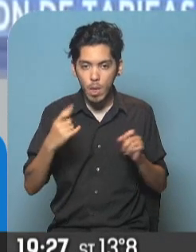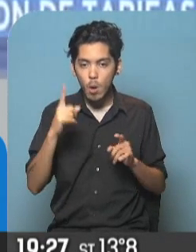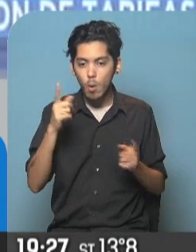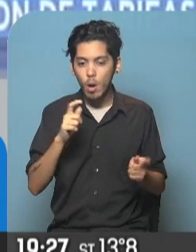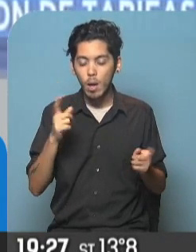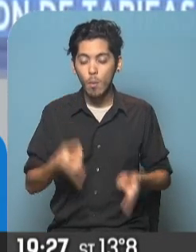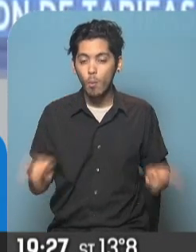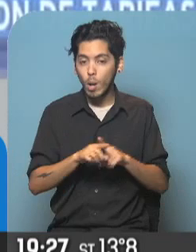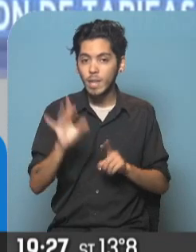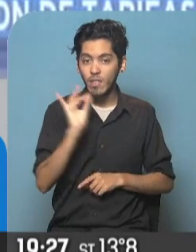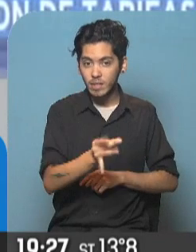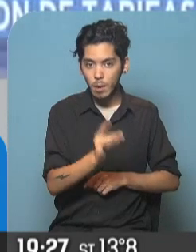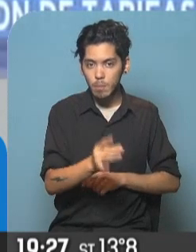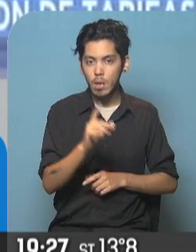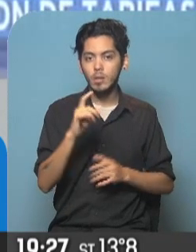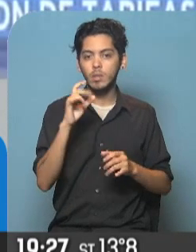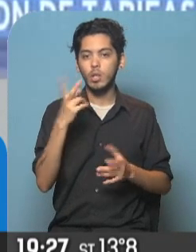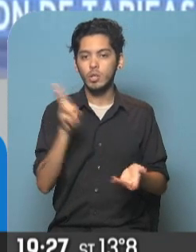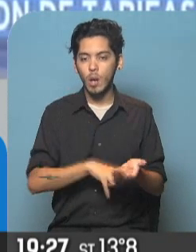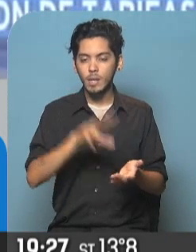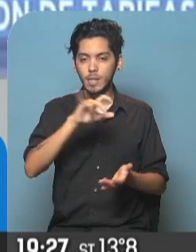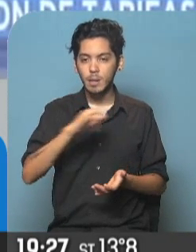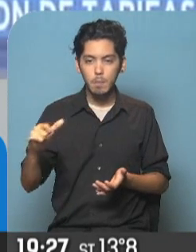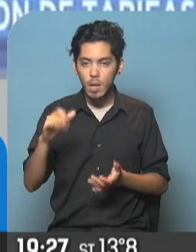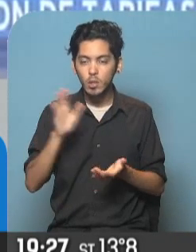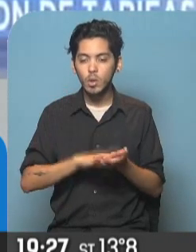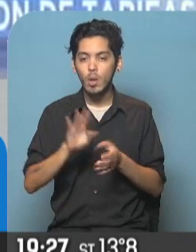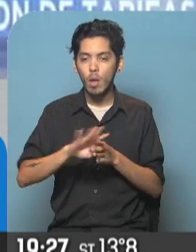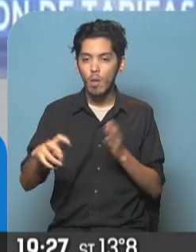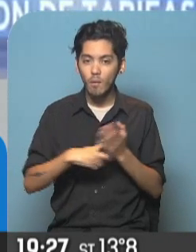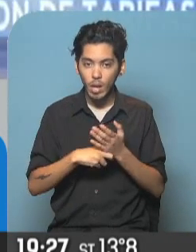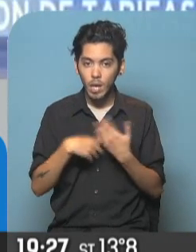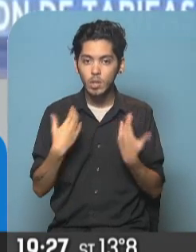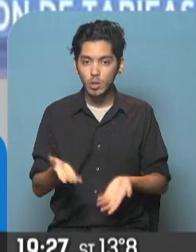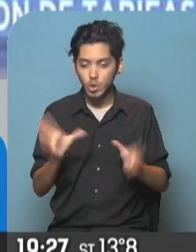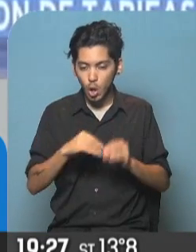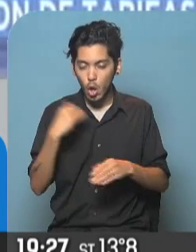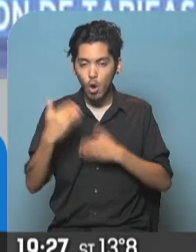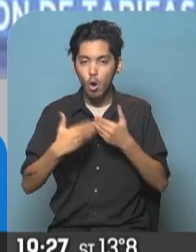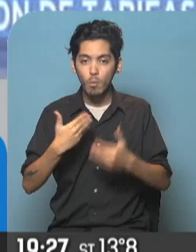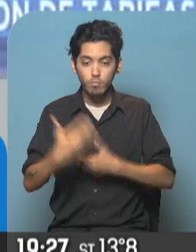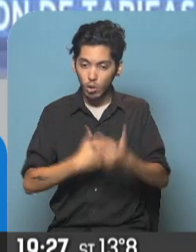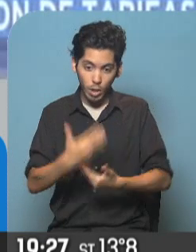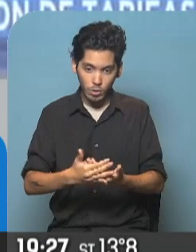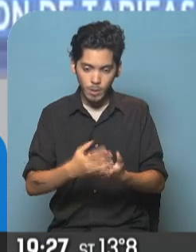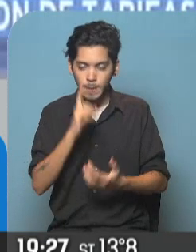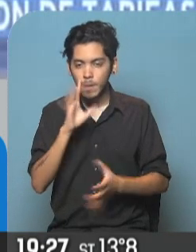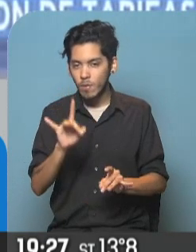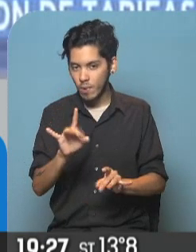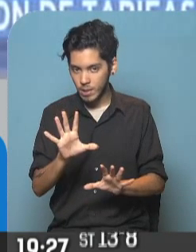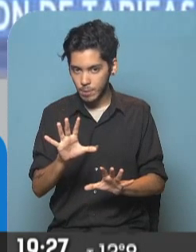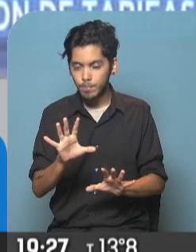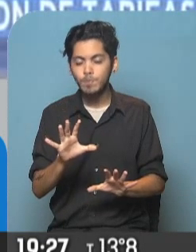significaría volver a tres y medio de déficit fiscal y haría todo el proceso mucho más complejo ahora